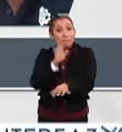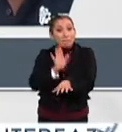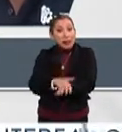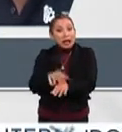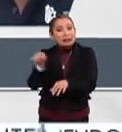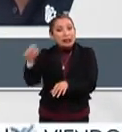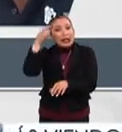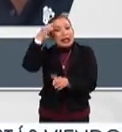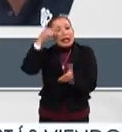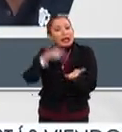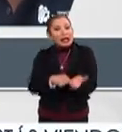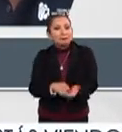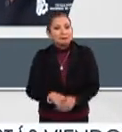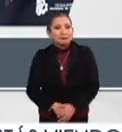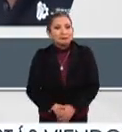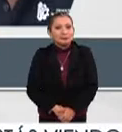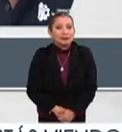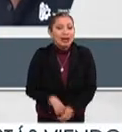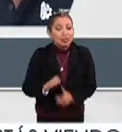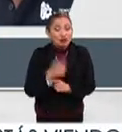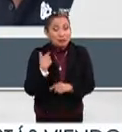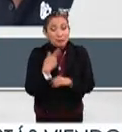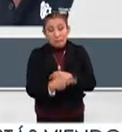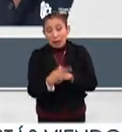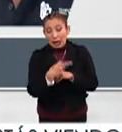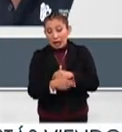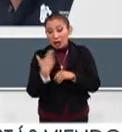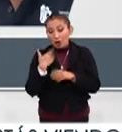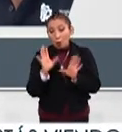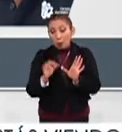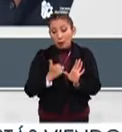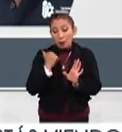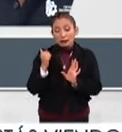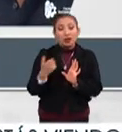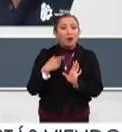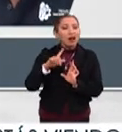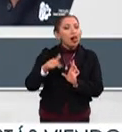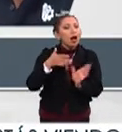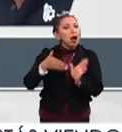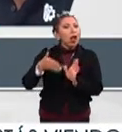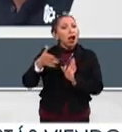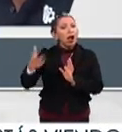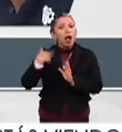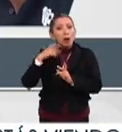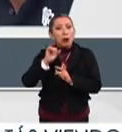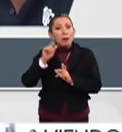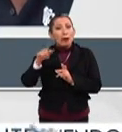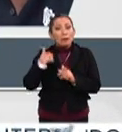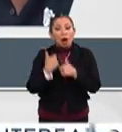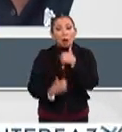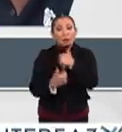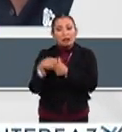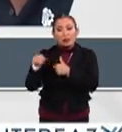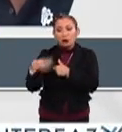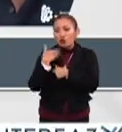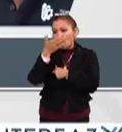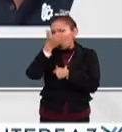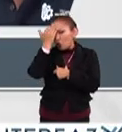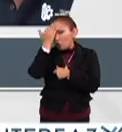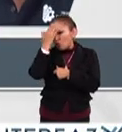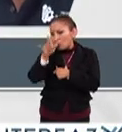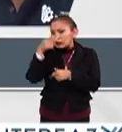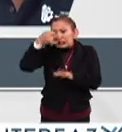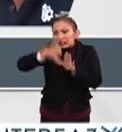de lo que él pensaba que le gustaba. Entonces, ese es el riesgo, que dejemos de aprovechar, de tener ventajas competitivas por no